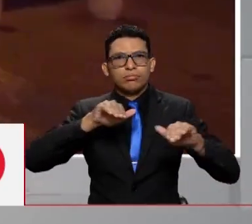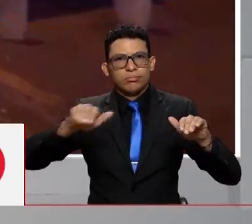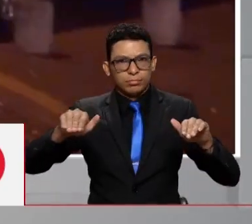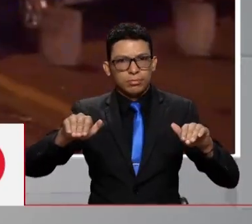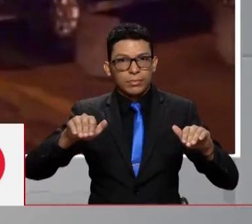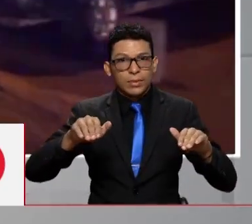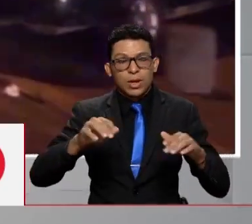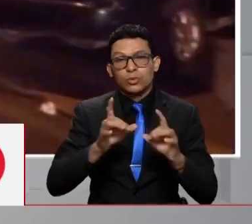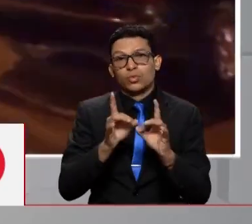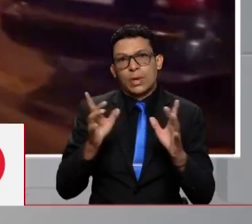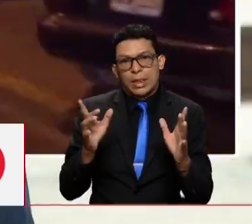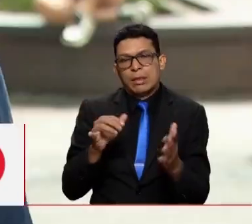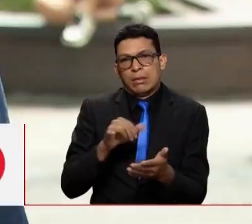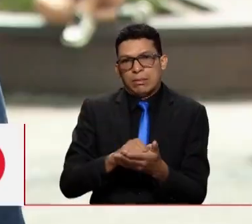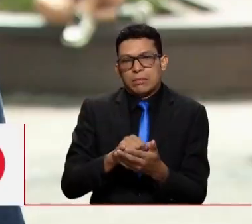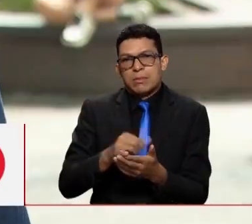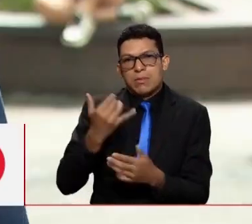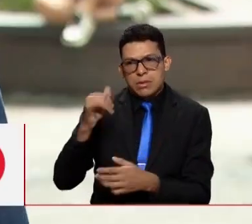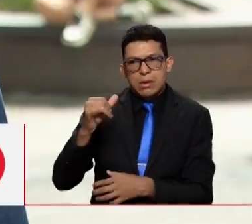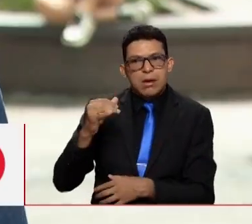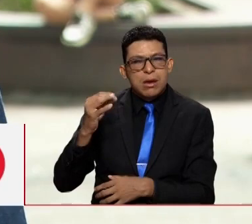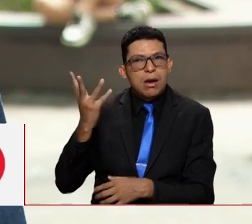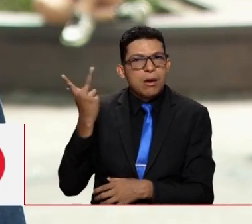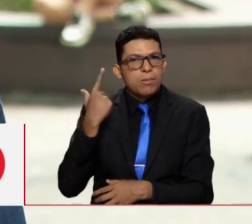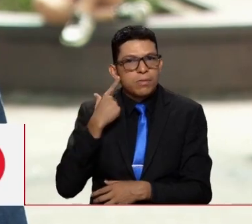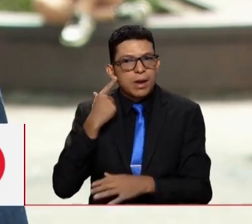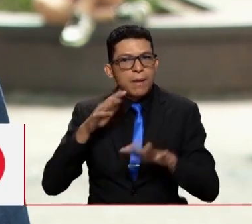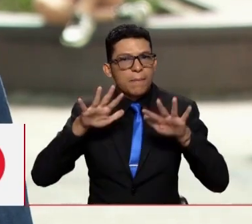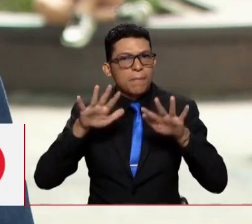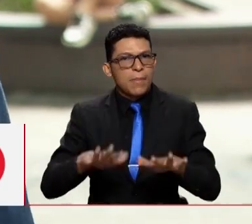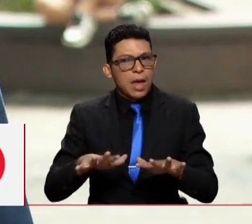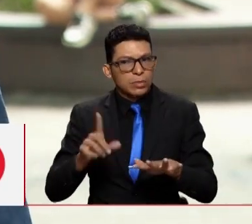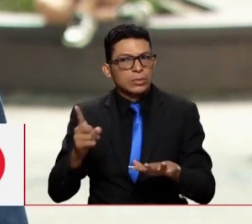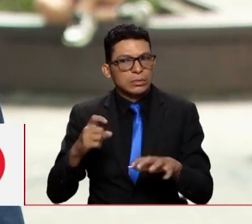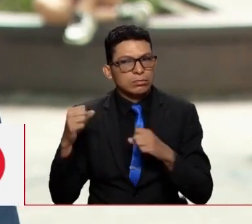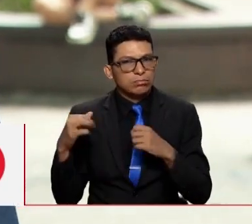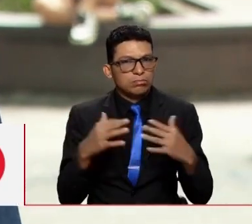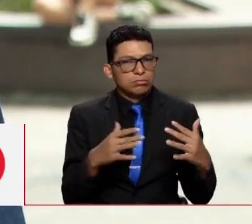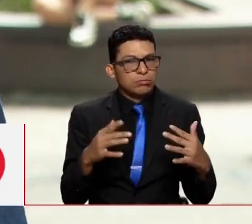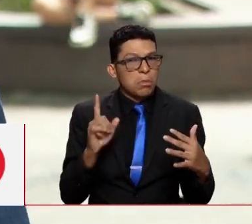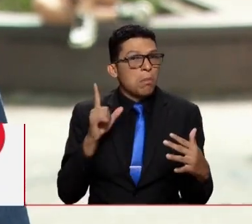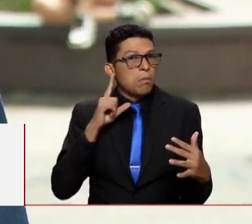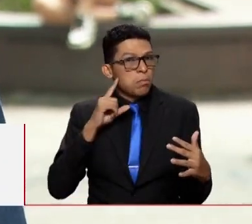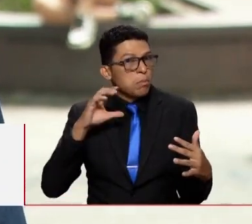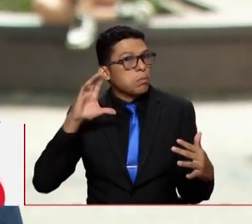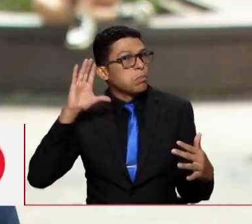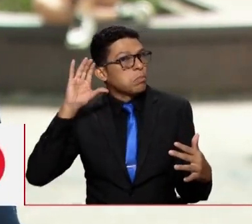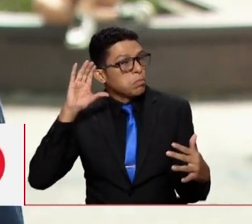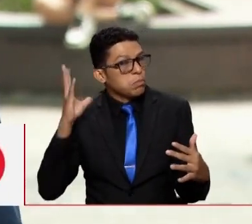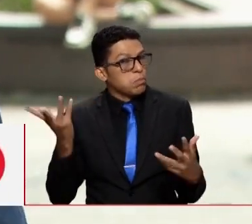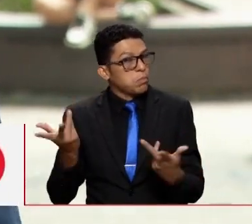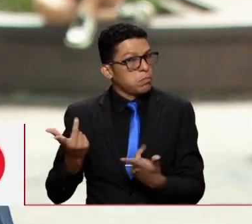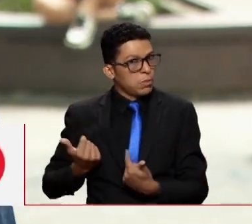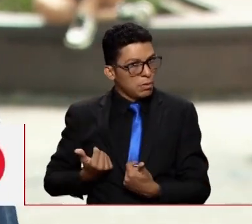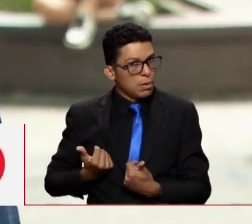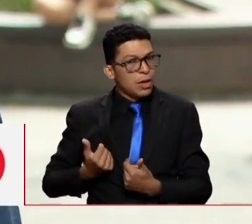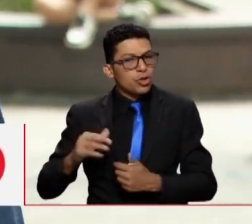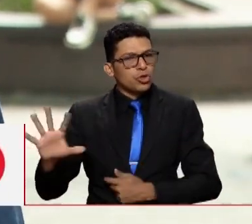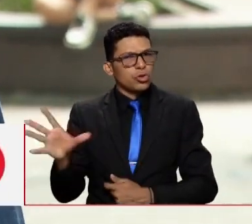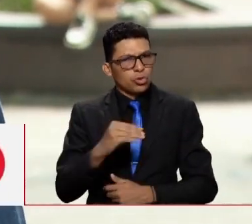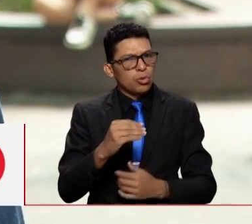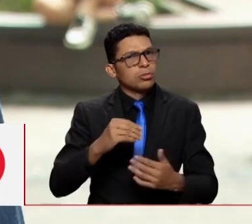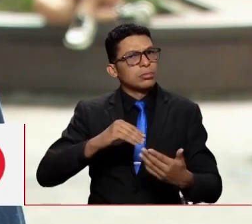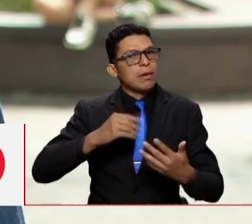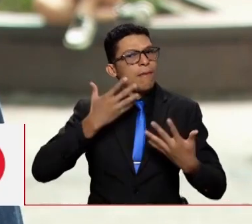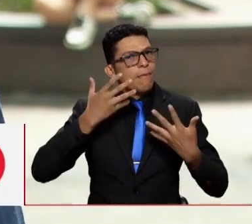nuestra, escuchamos que hay ya un cese bilateral en curso, escuchamos que todos pretenden